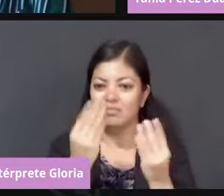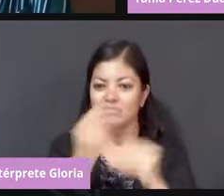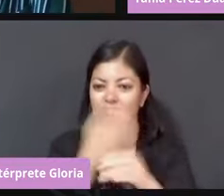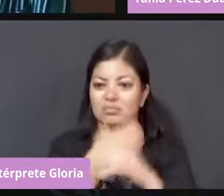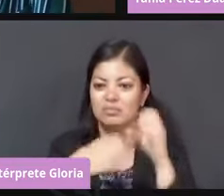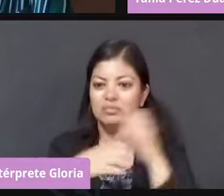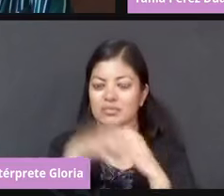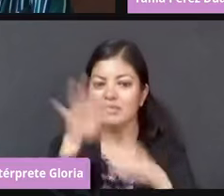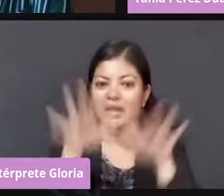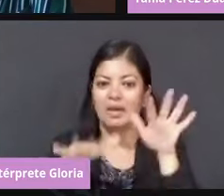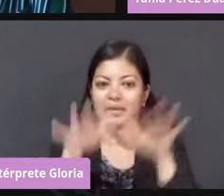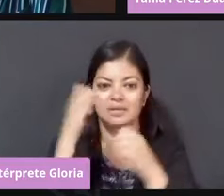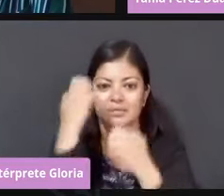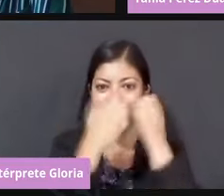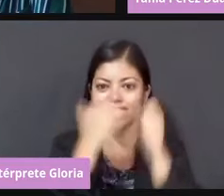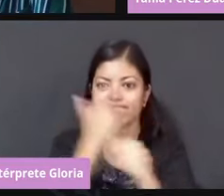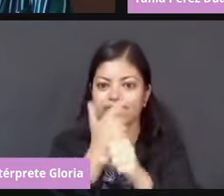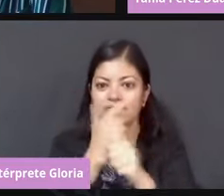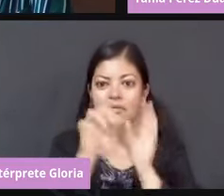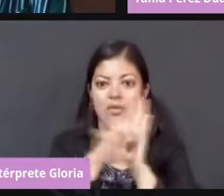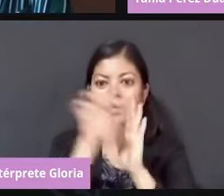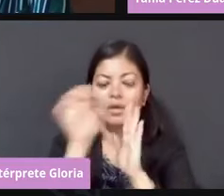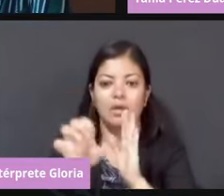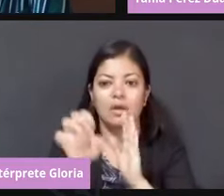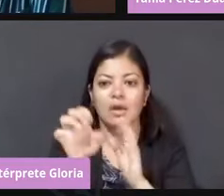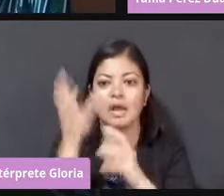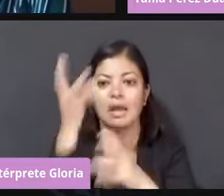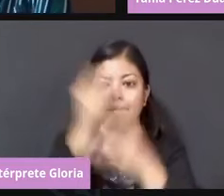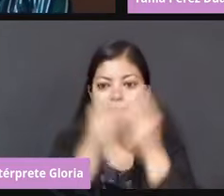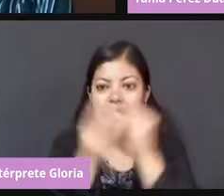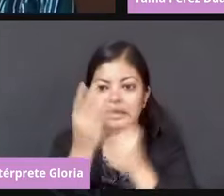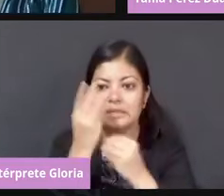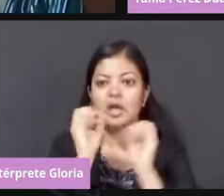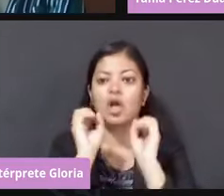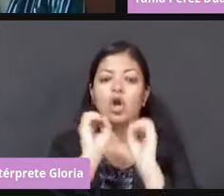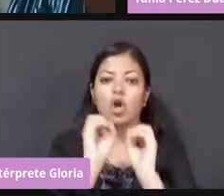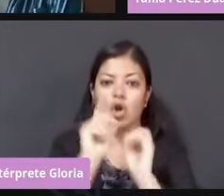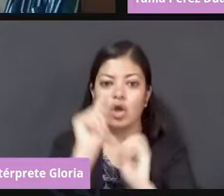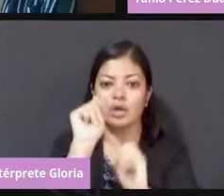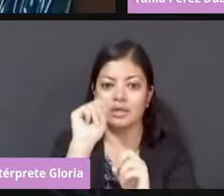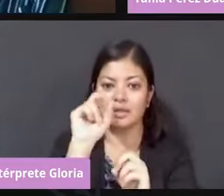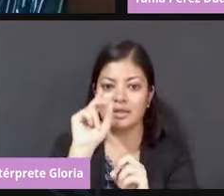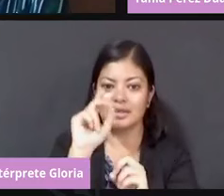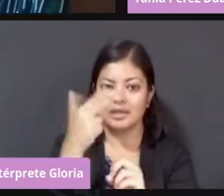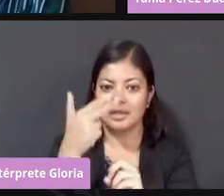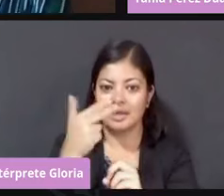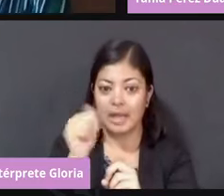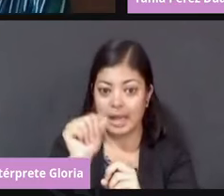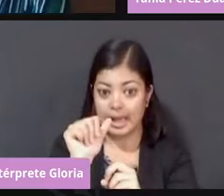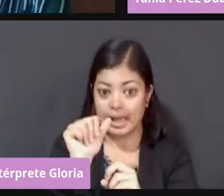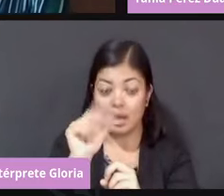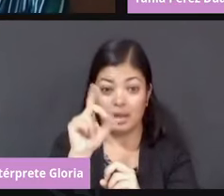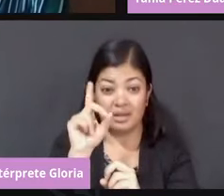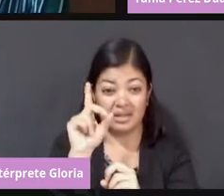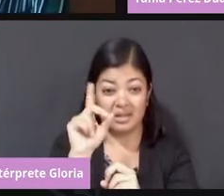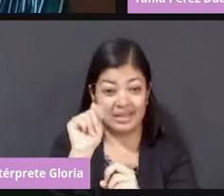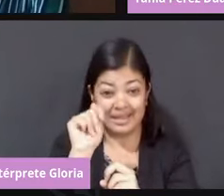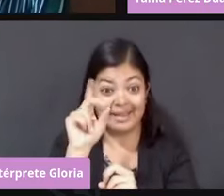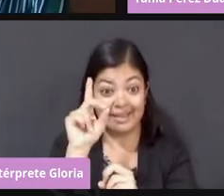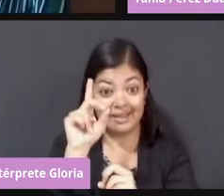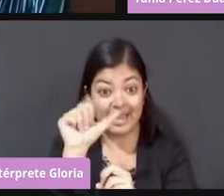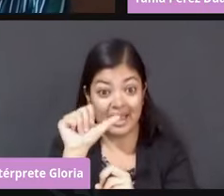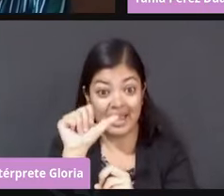se diagnostica y, por ejemplo, algún problema de aprendizaje o TDA, cuando en realidad no es TDA ni un problema de